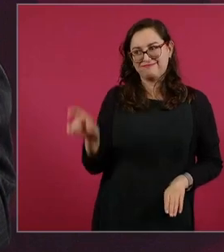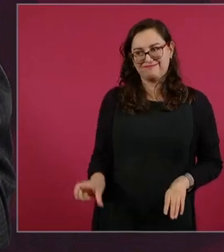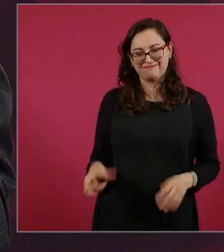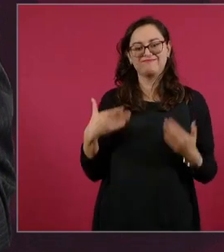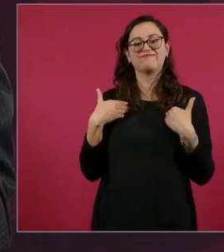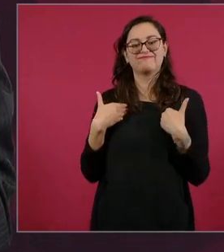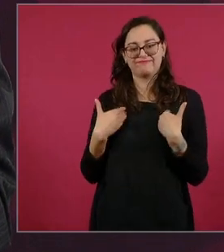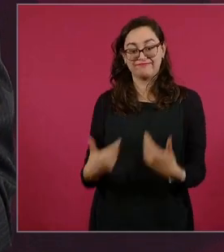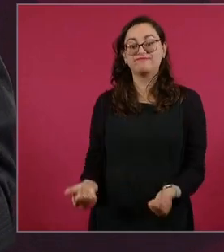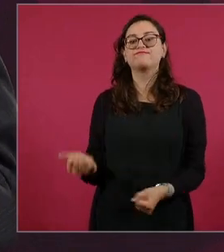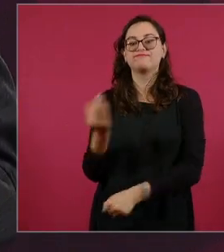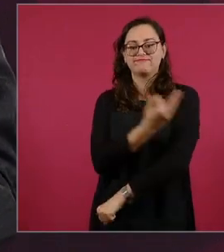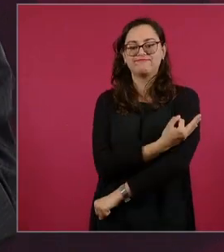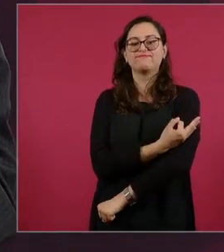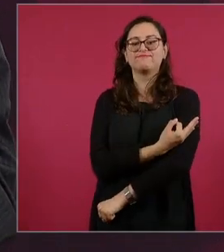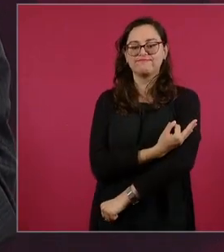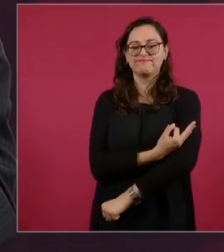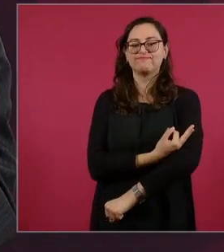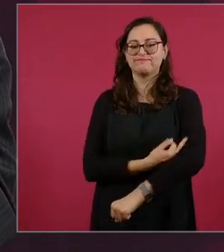Los caracteriza